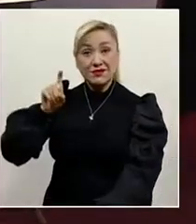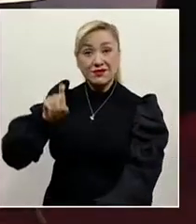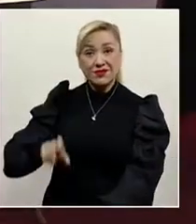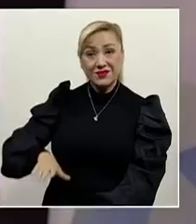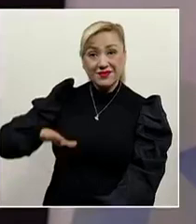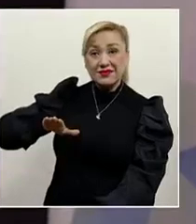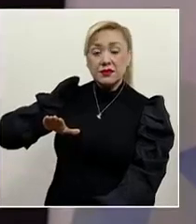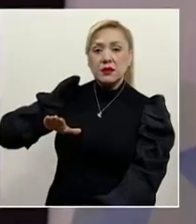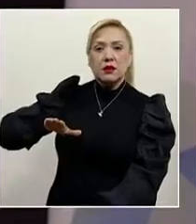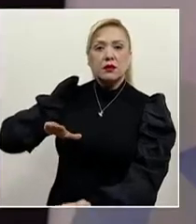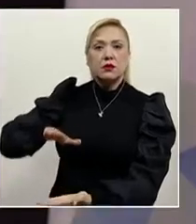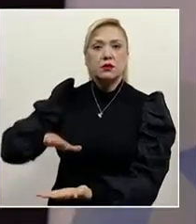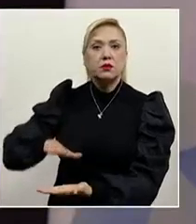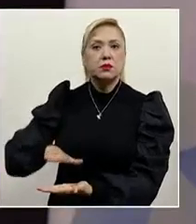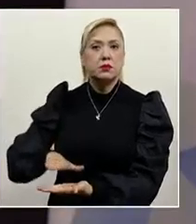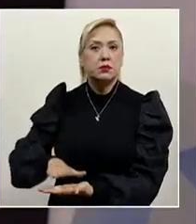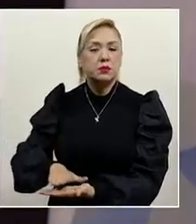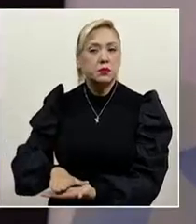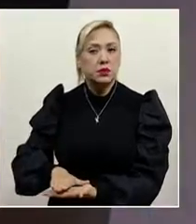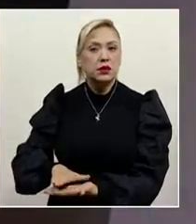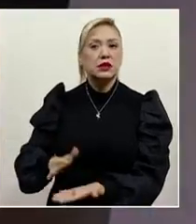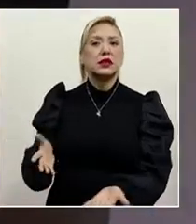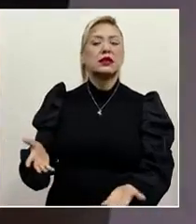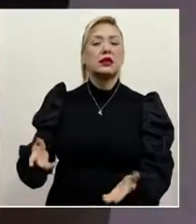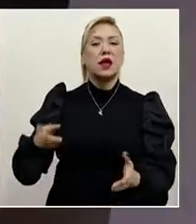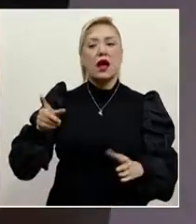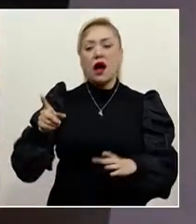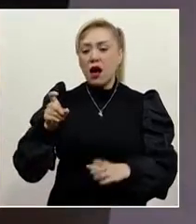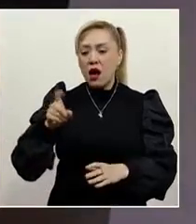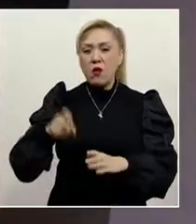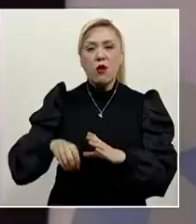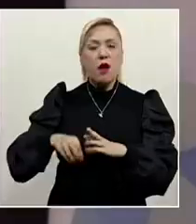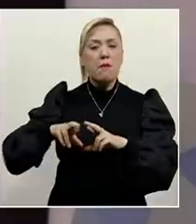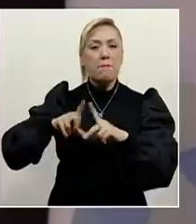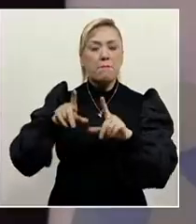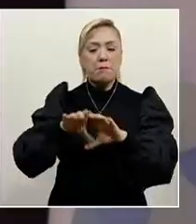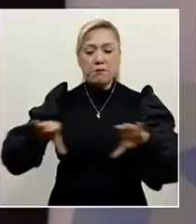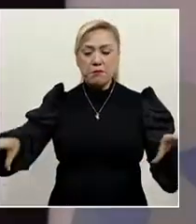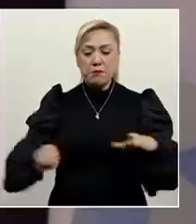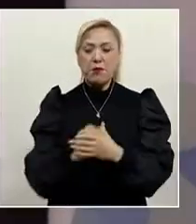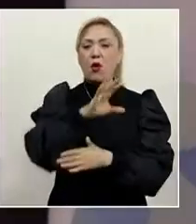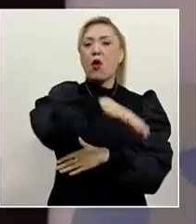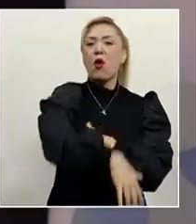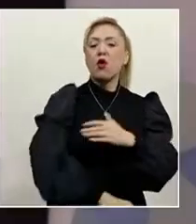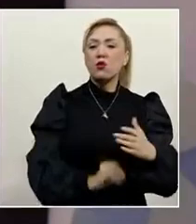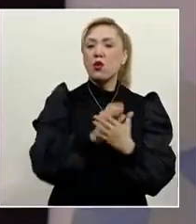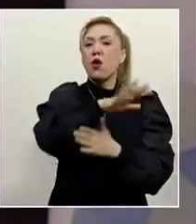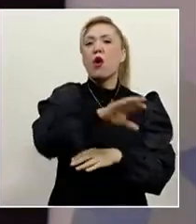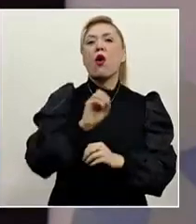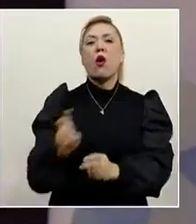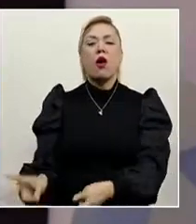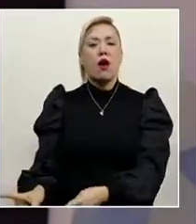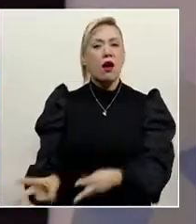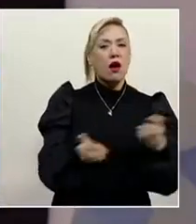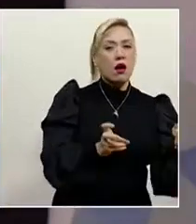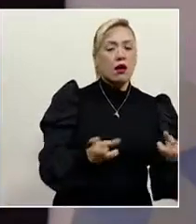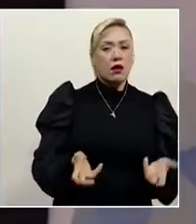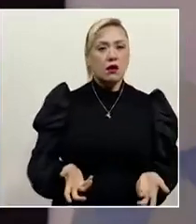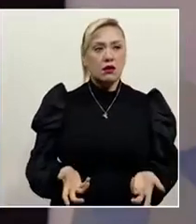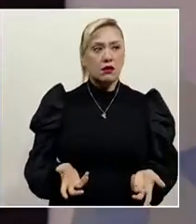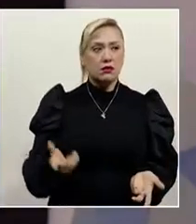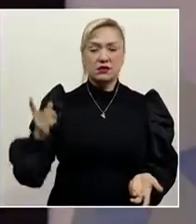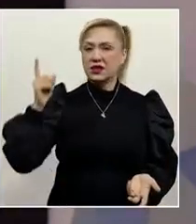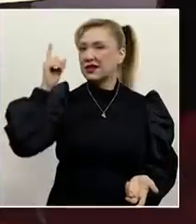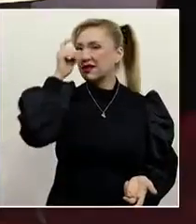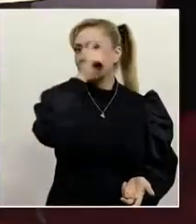Además de que hay pérdidas fugas y robo del vital líquido entonces creo que es de verdad un tema muy complejo es